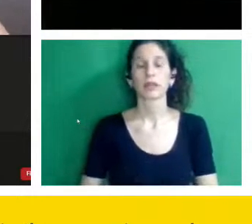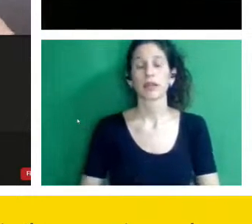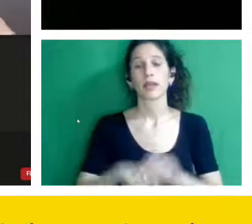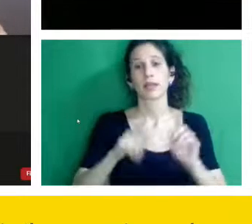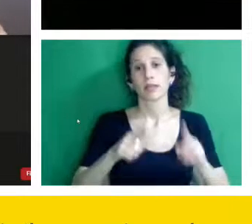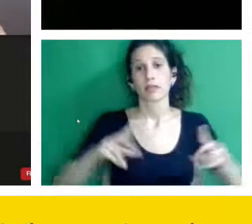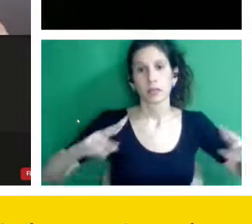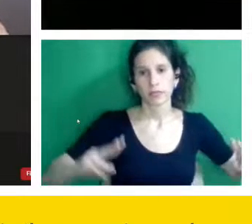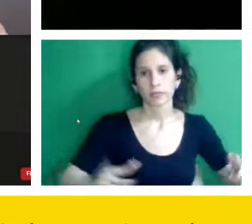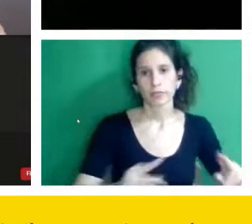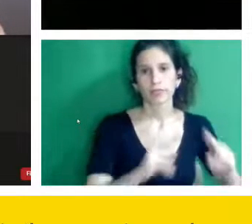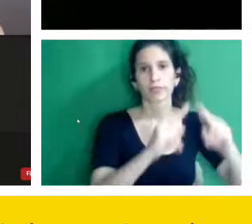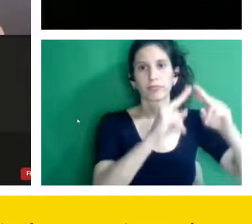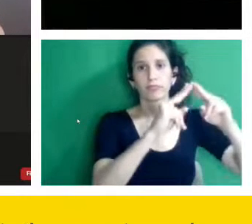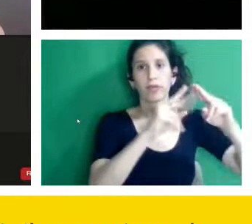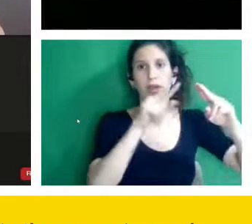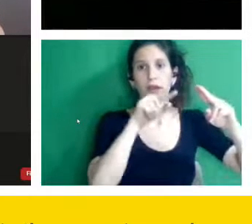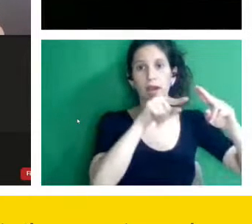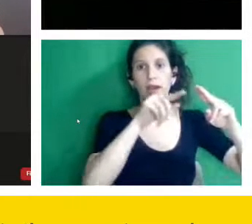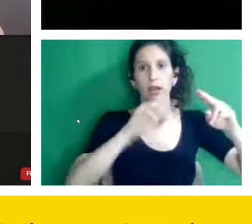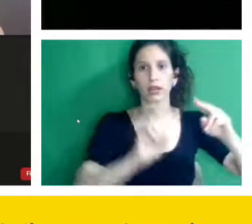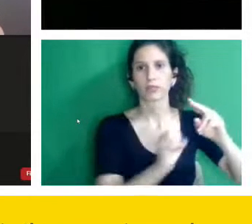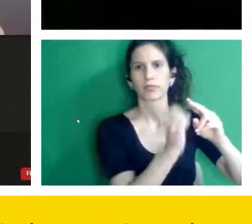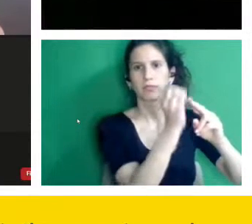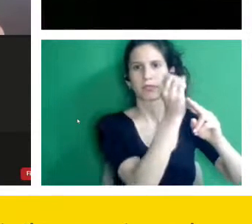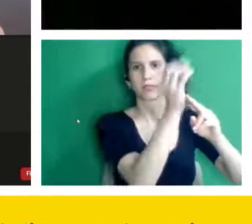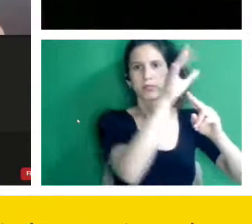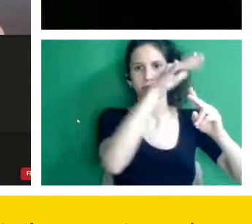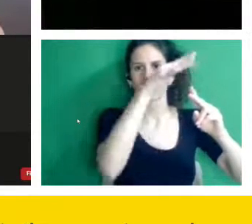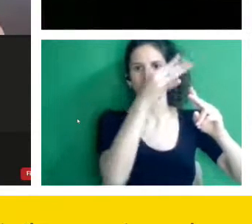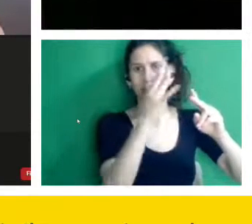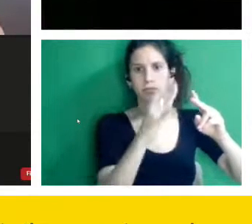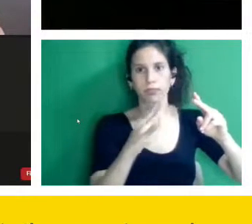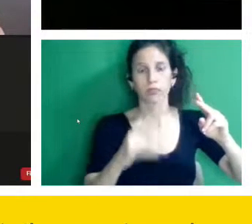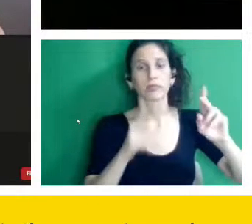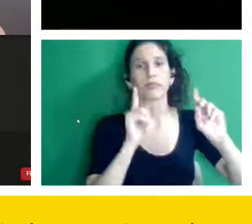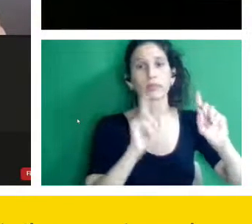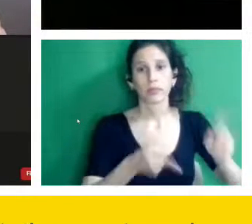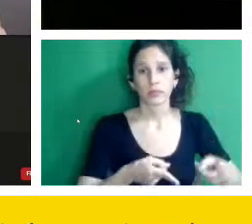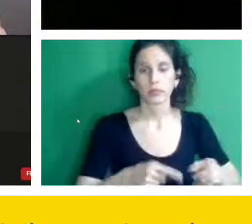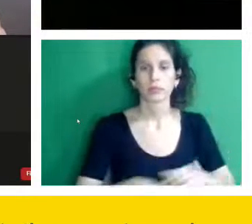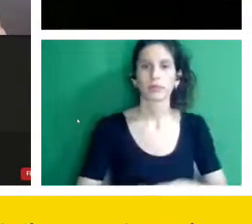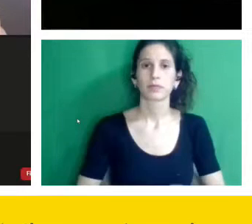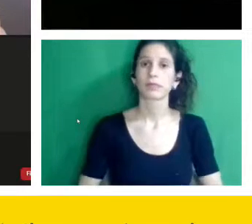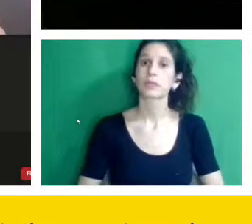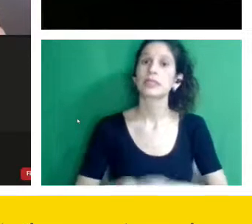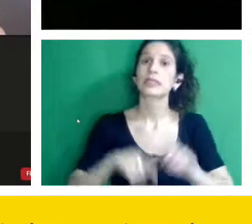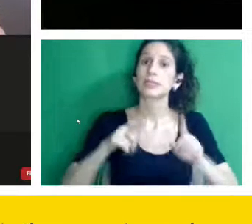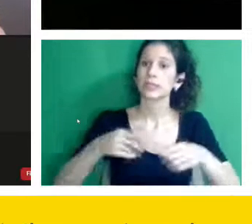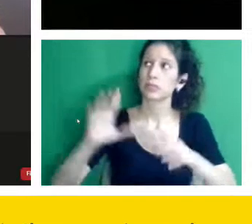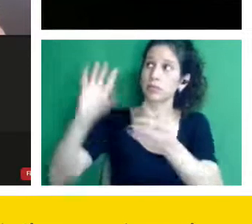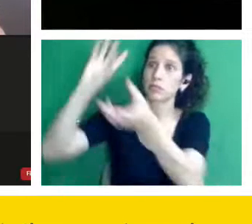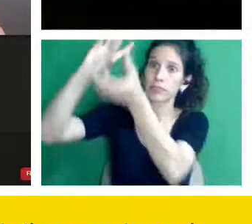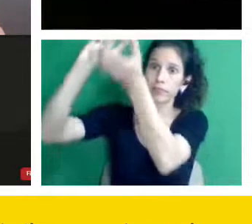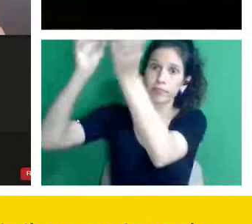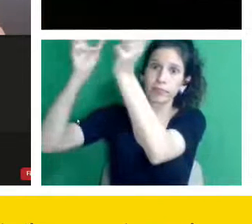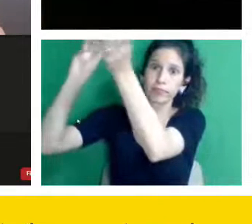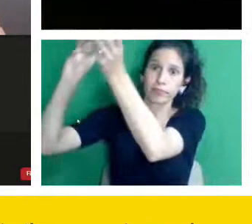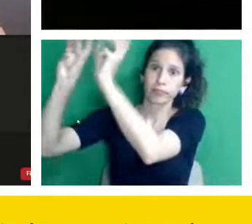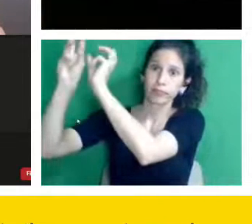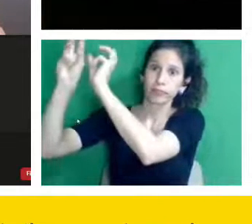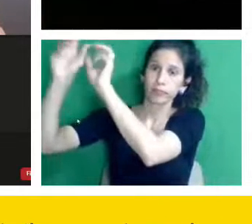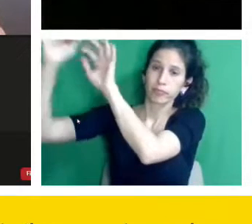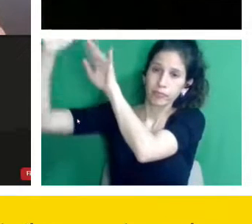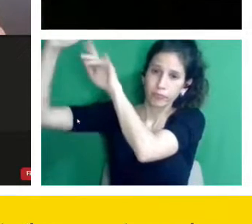se condensa en las nubes, perdón, se junta en las nubes precipitan en la cordillera y tenemos glaciares y tenemos